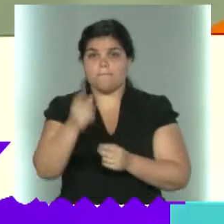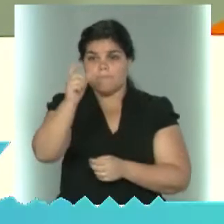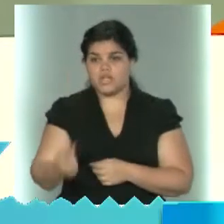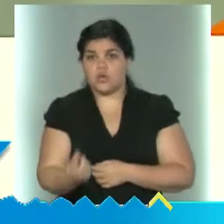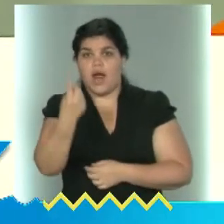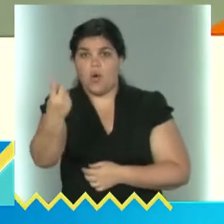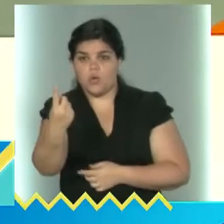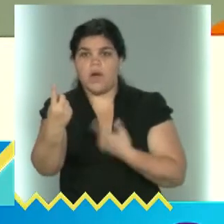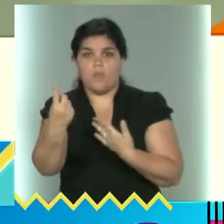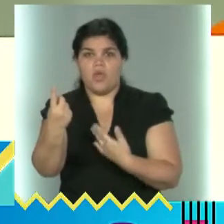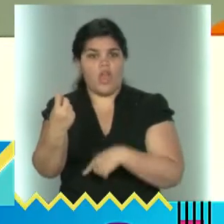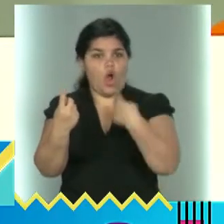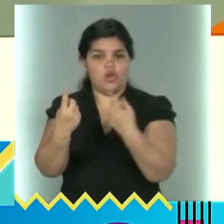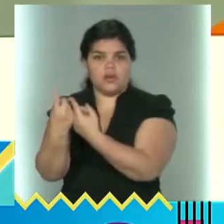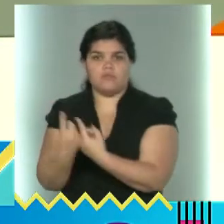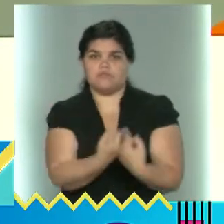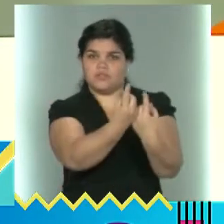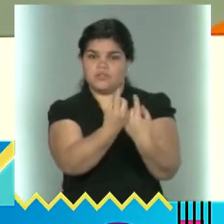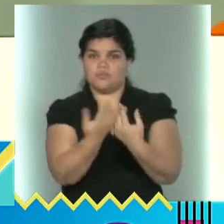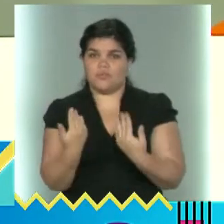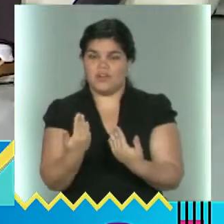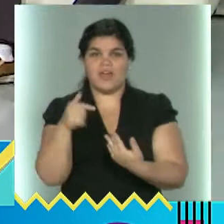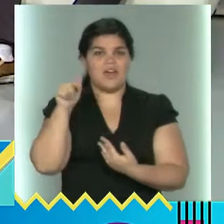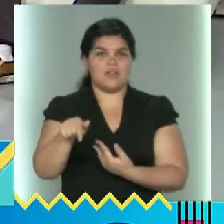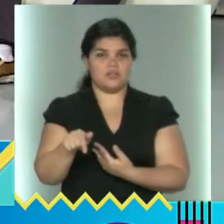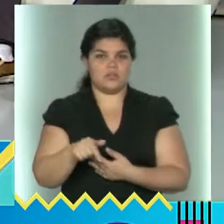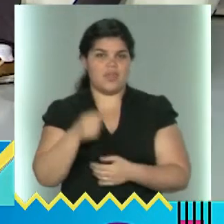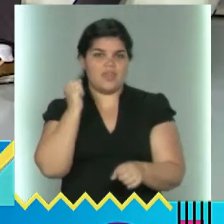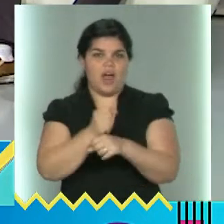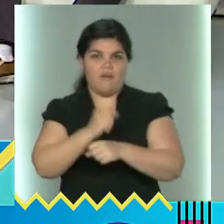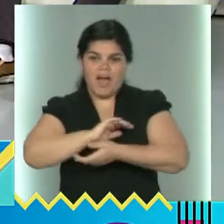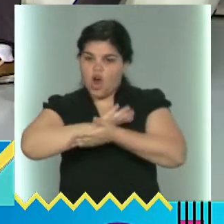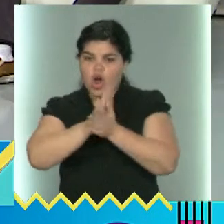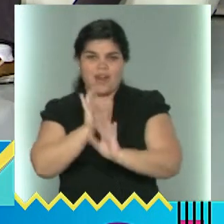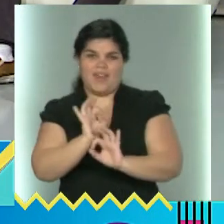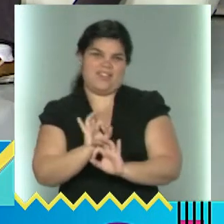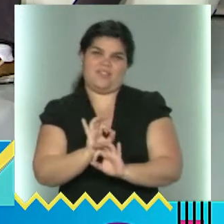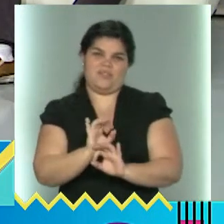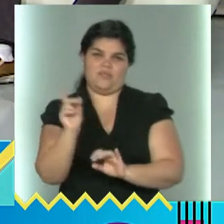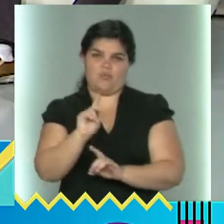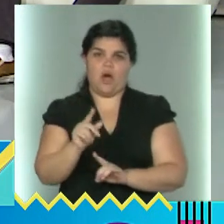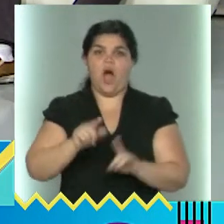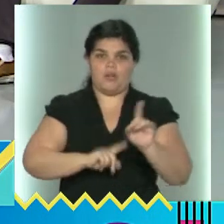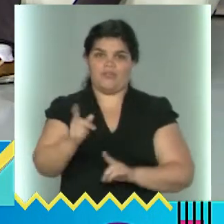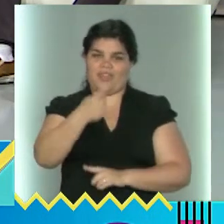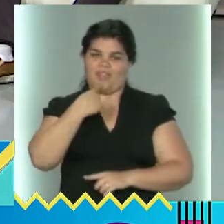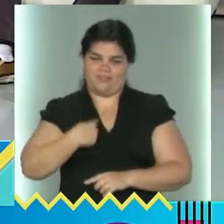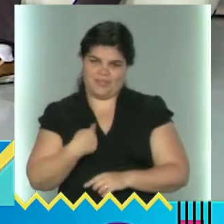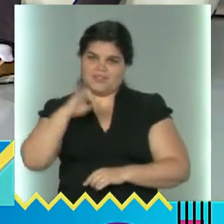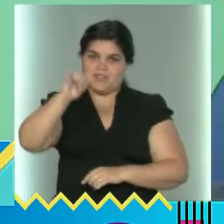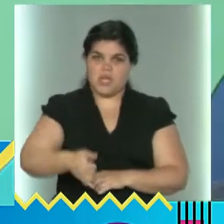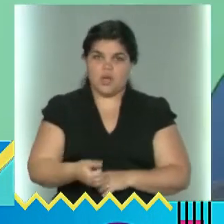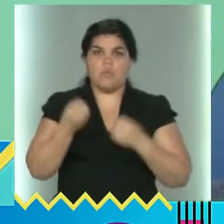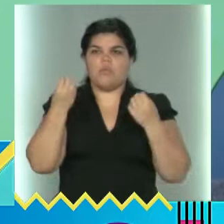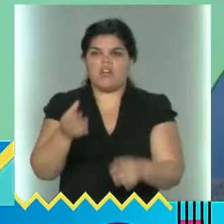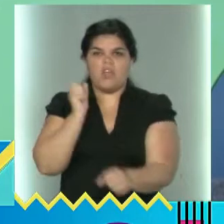de trasladar a otra. Esto es optimización de recursos humanos, no es dejar sin trabajo a nadie. Y es hacerse preguntas porque todo no me el lo van a tiempo, decir ¿no? a eso. ¿Por qué? Si,